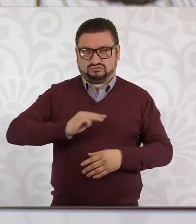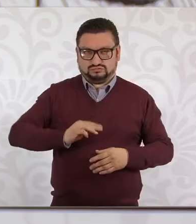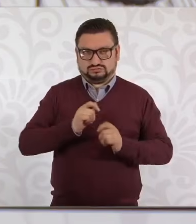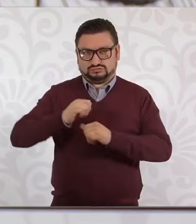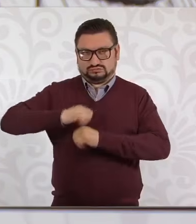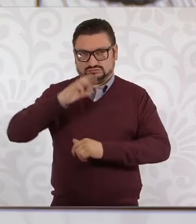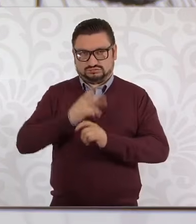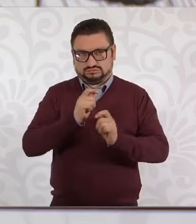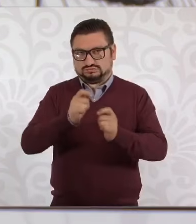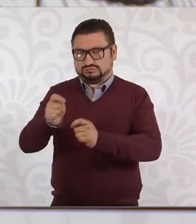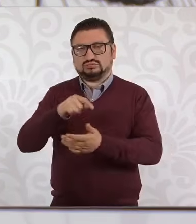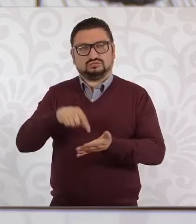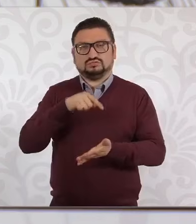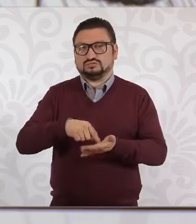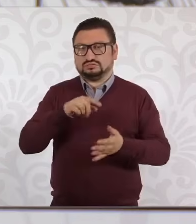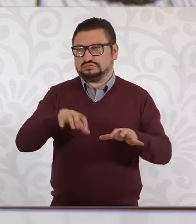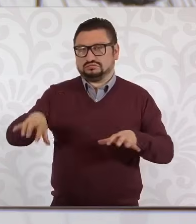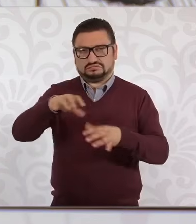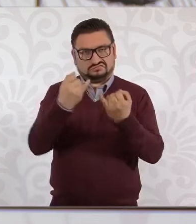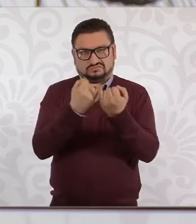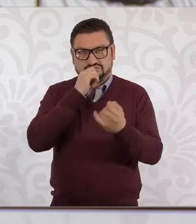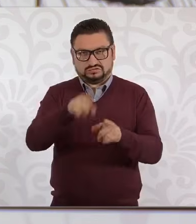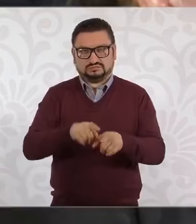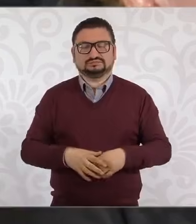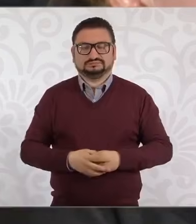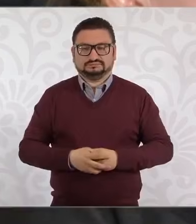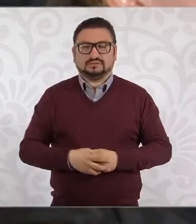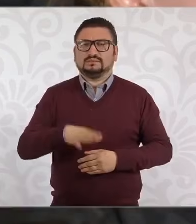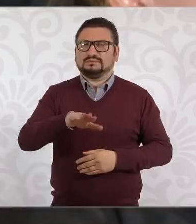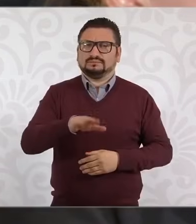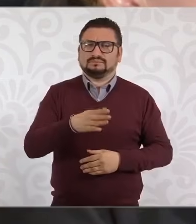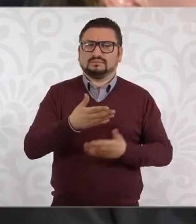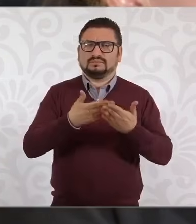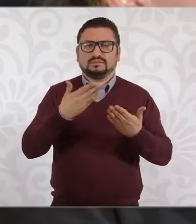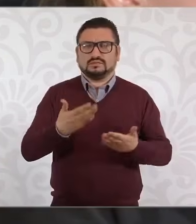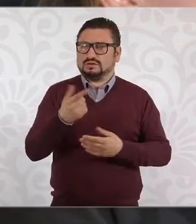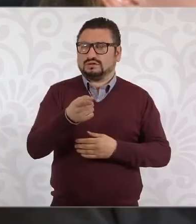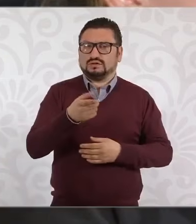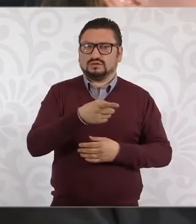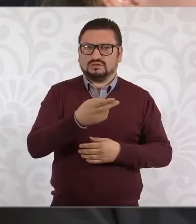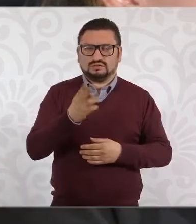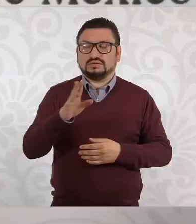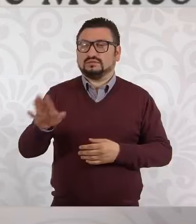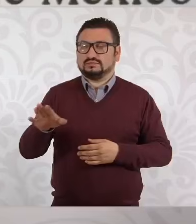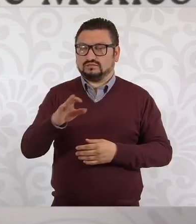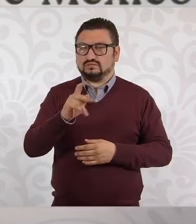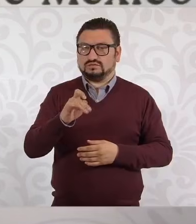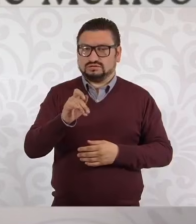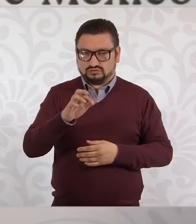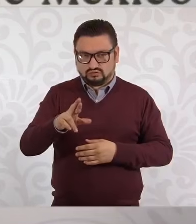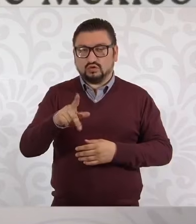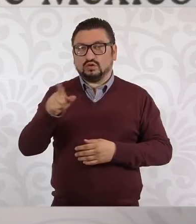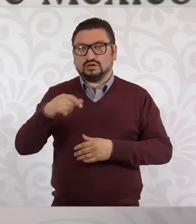otros lugares, son los municipios quienes se hacen cargo. Ahora, usted hizo un anuncio Ahora solo Fonatur se está